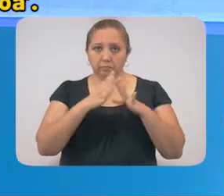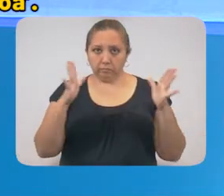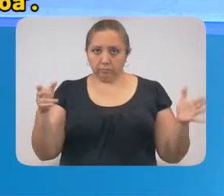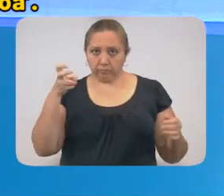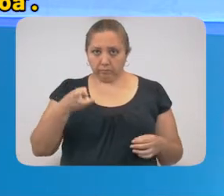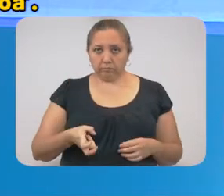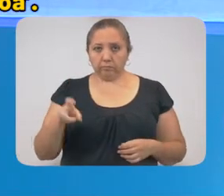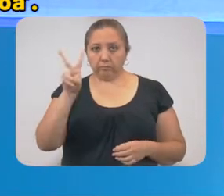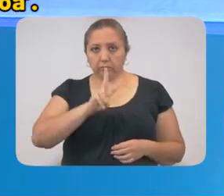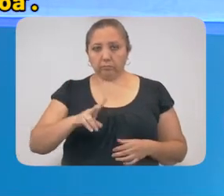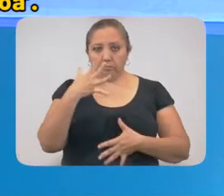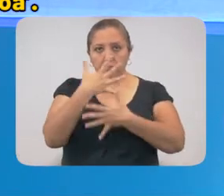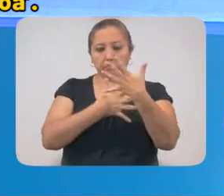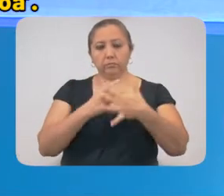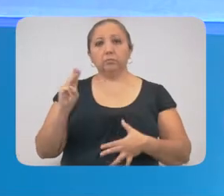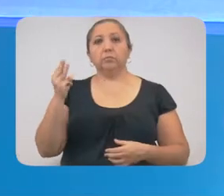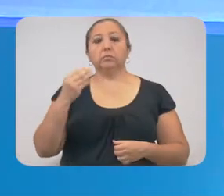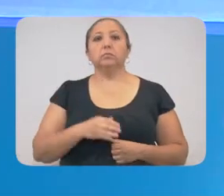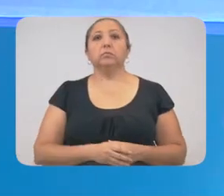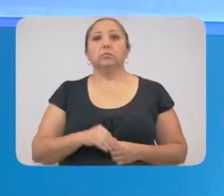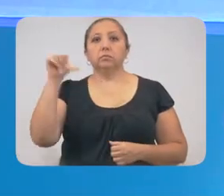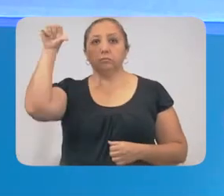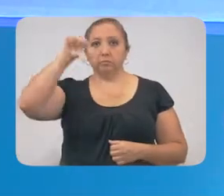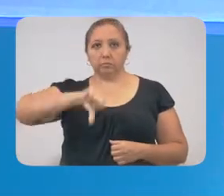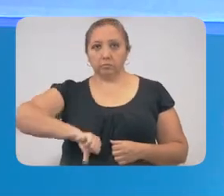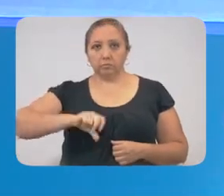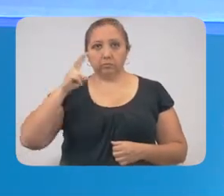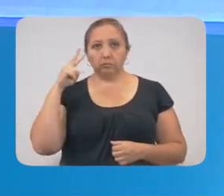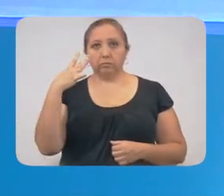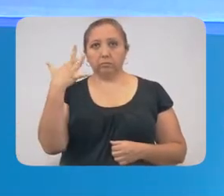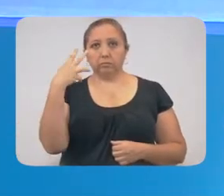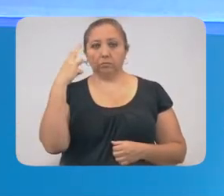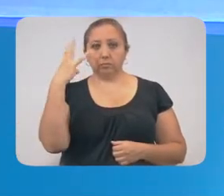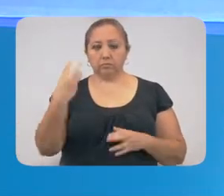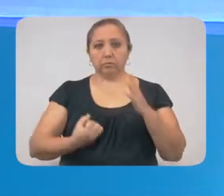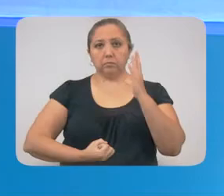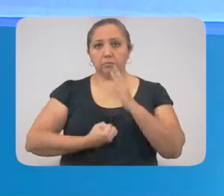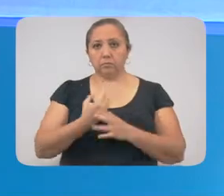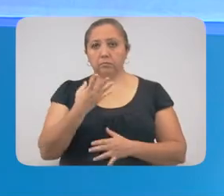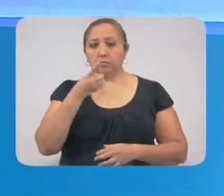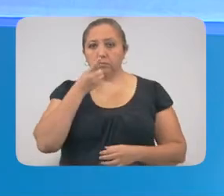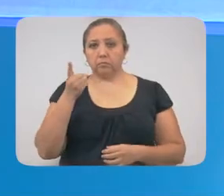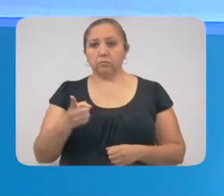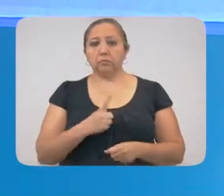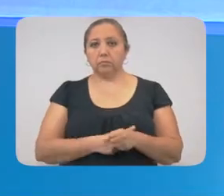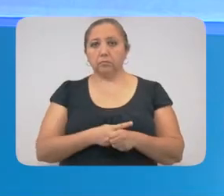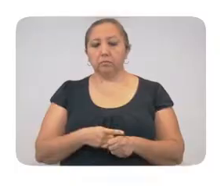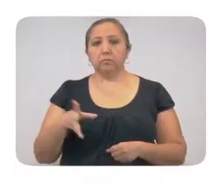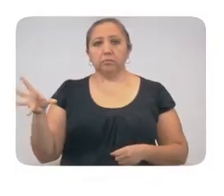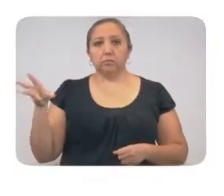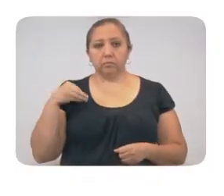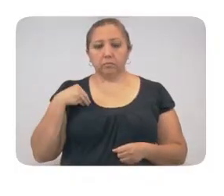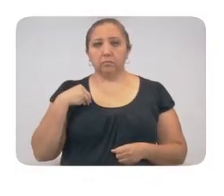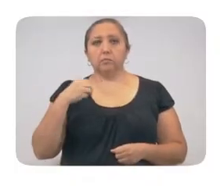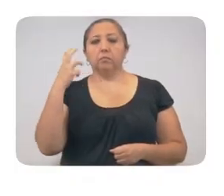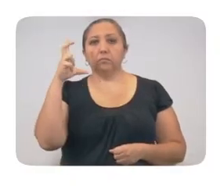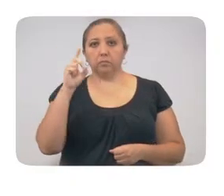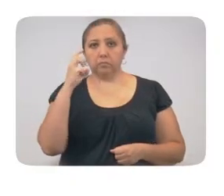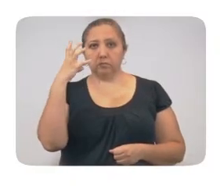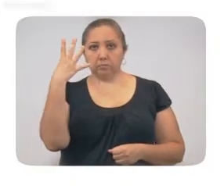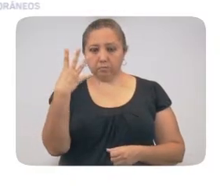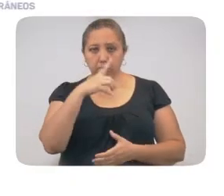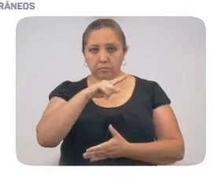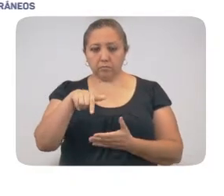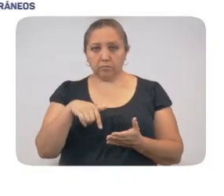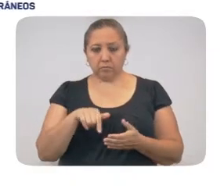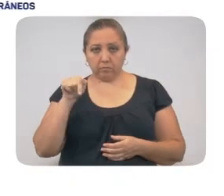médico de este viernes 15 de mayo. Hoy se detectaron 53 nuevos casos de contagio de coronavirus, 34 en